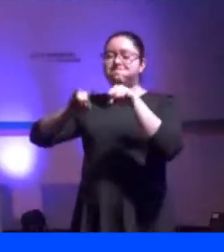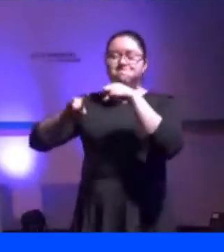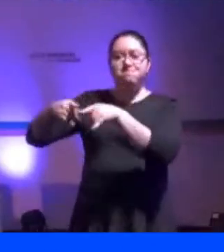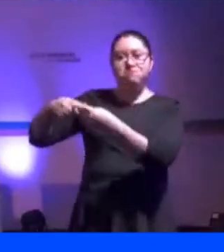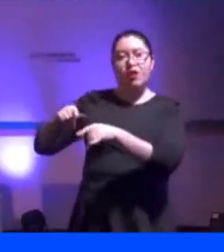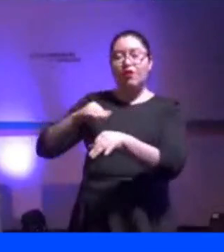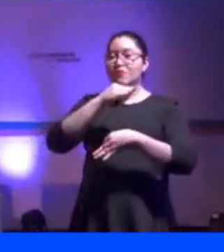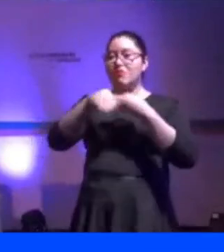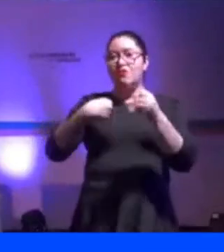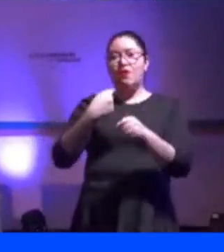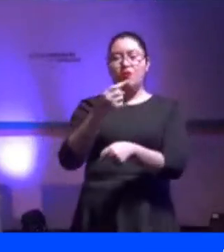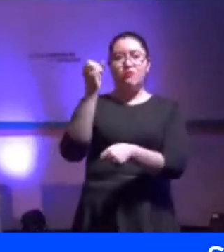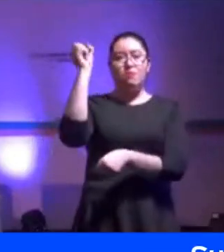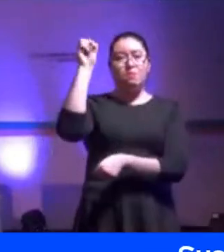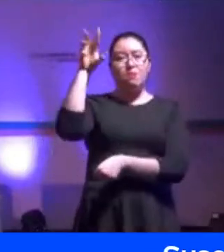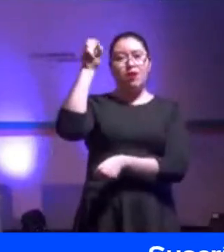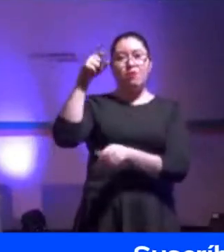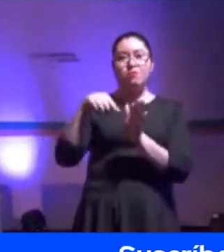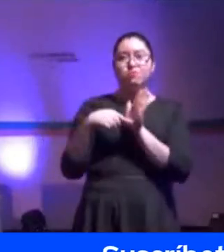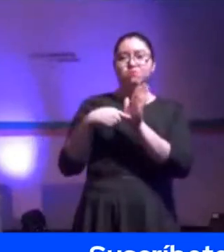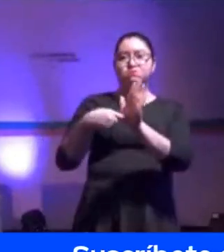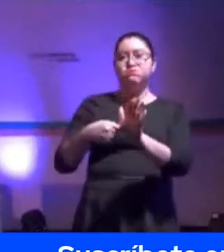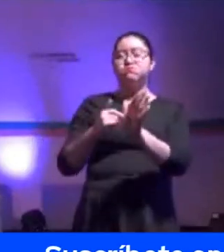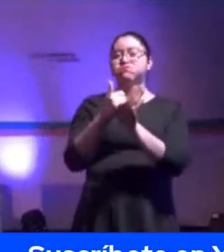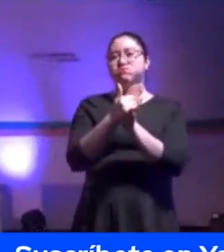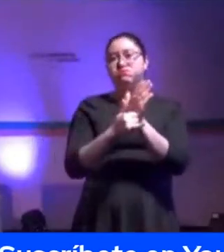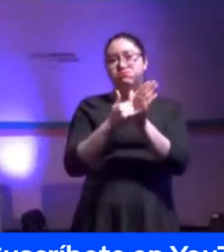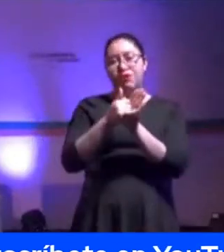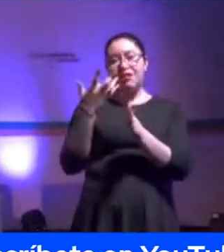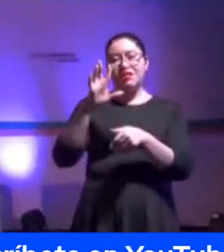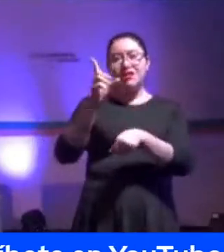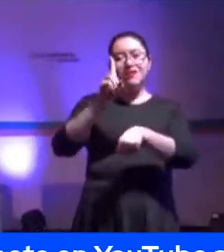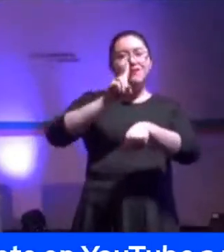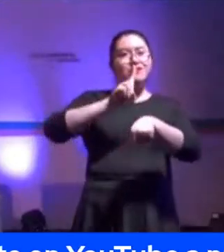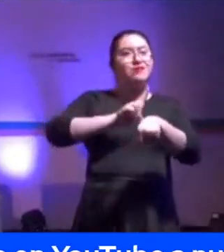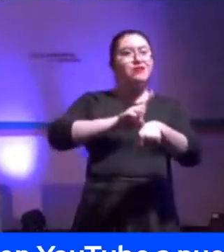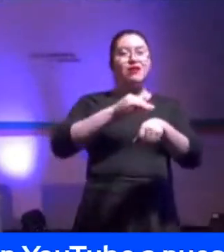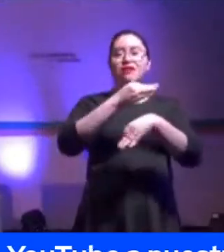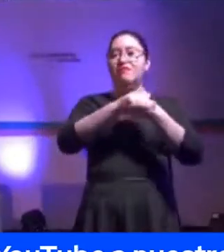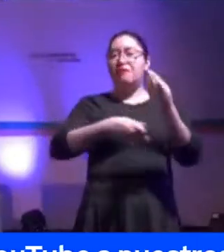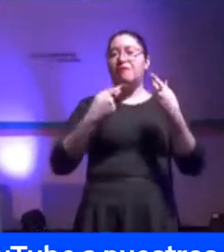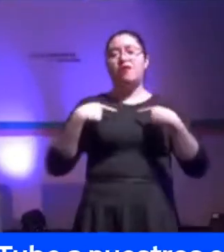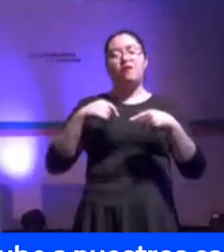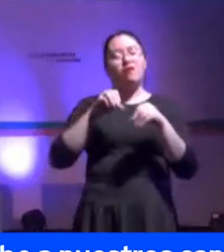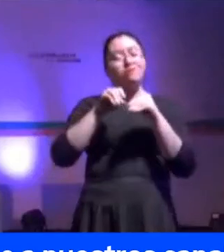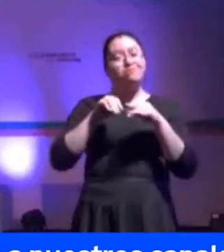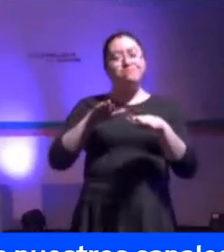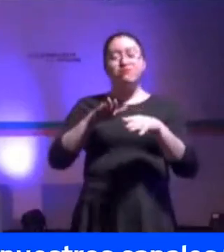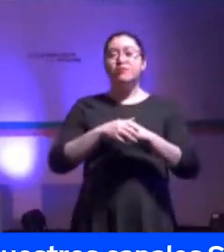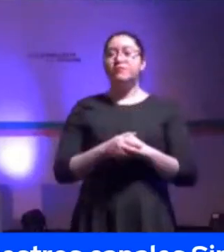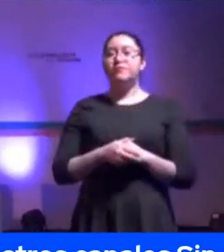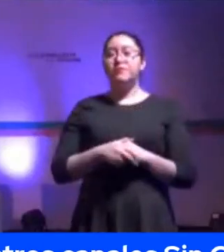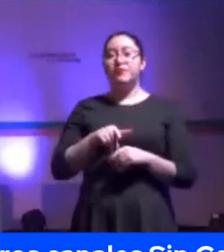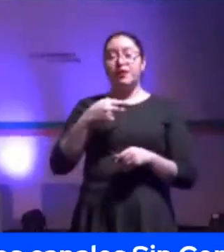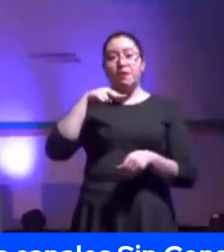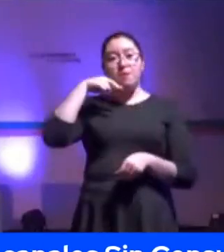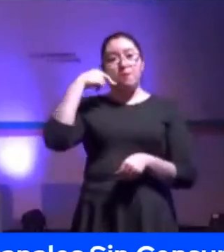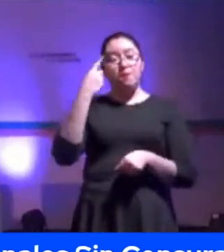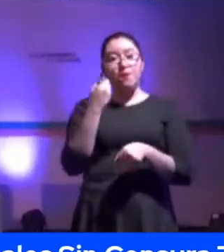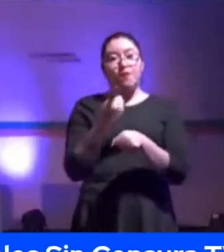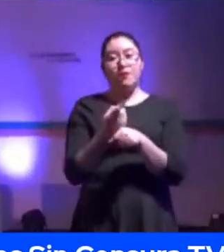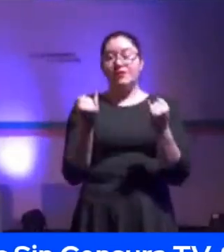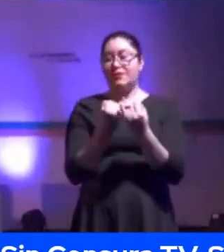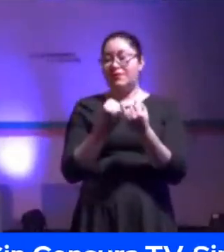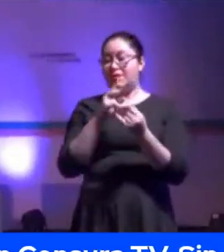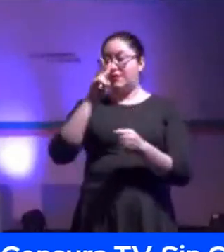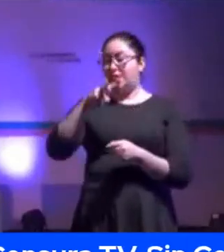estuvo transmitiendo esta feria en vivo durante 10 días, a todos los voluntarios y les